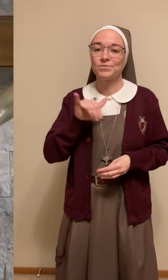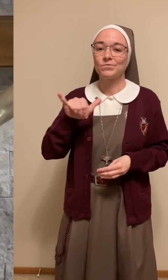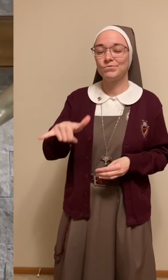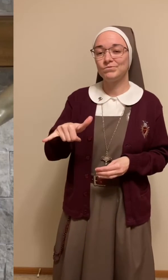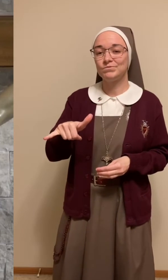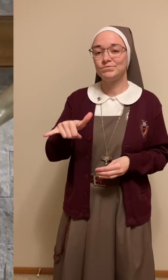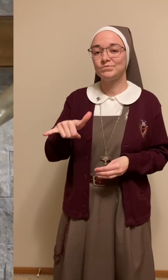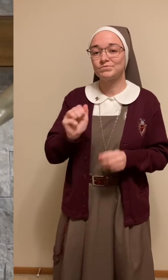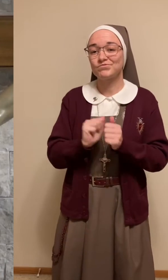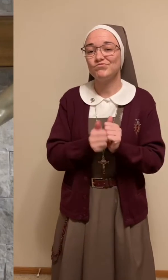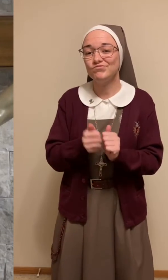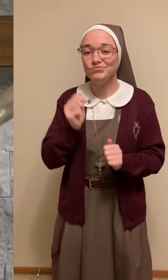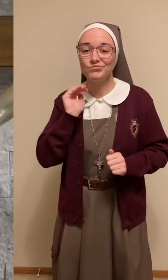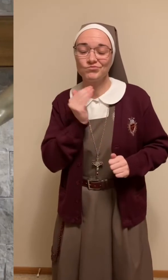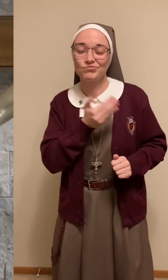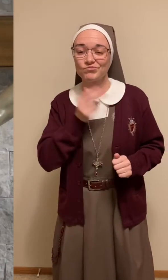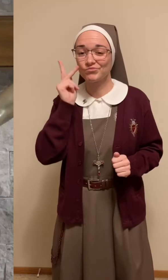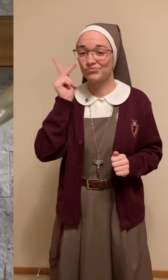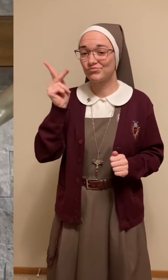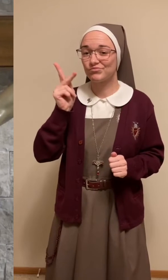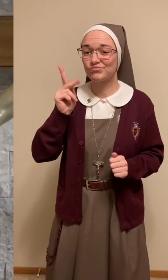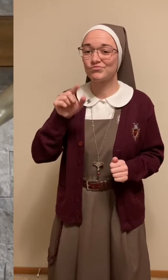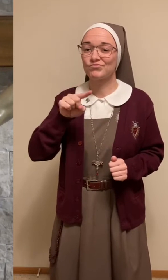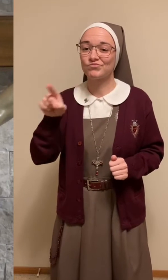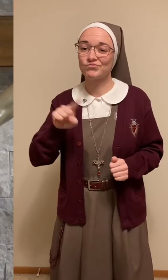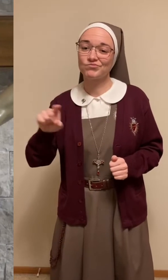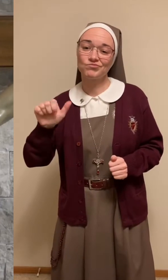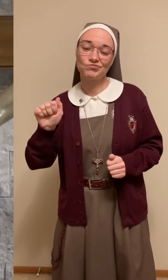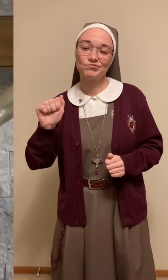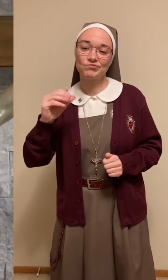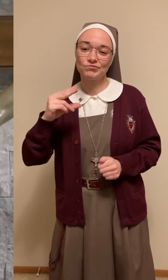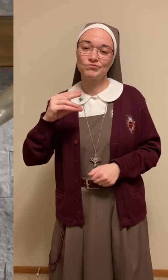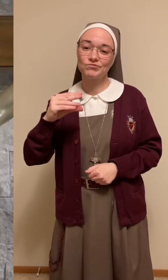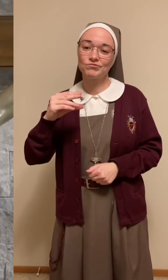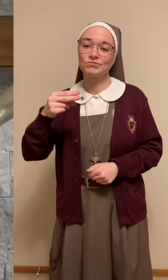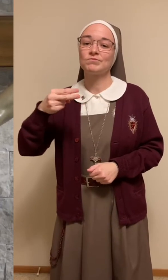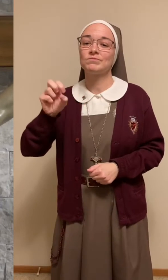y así vemos a saqueo transformarse